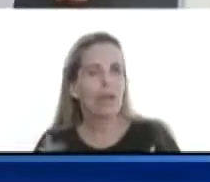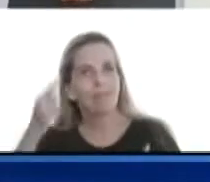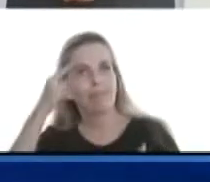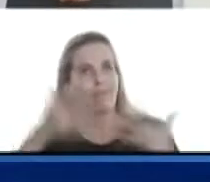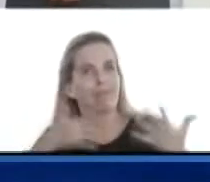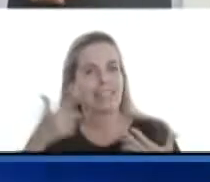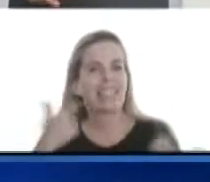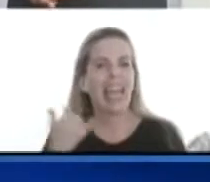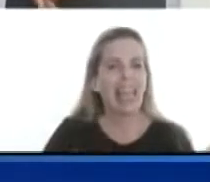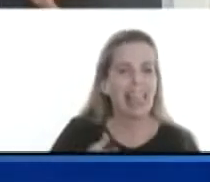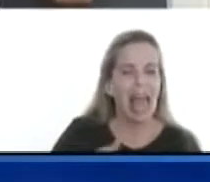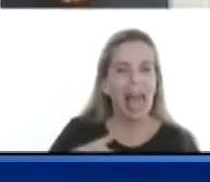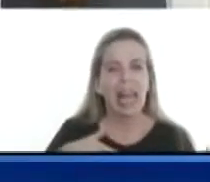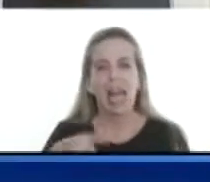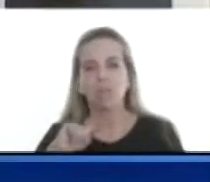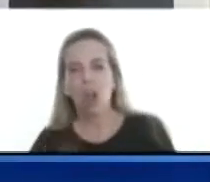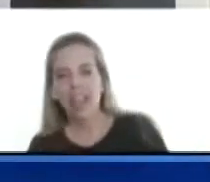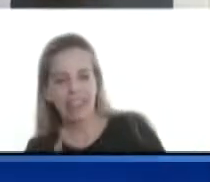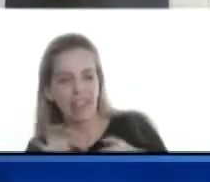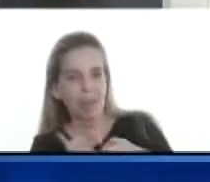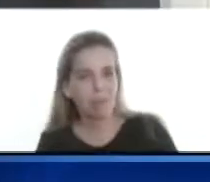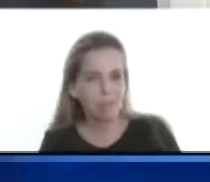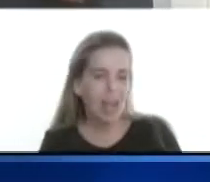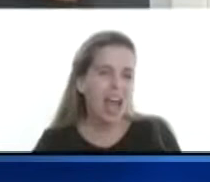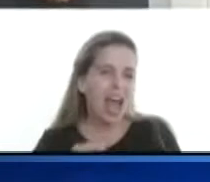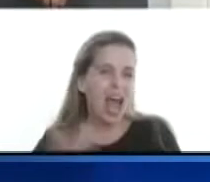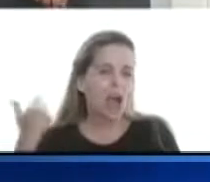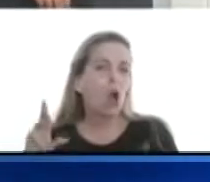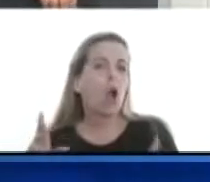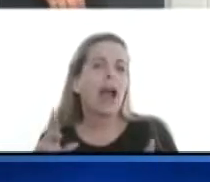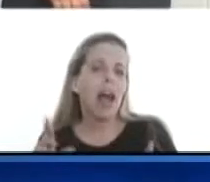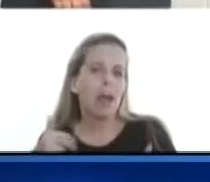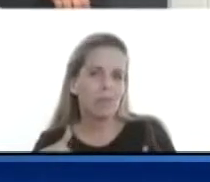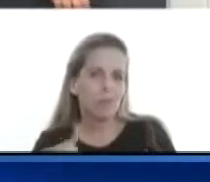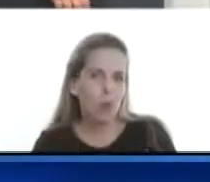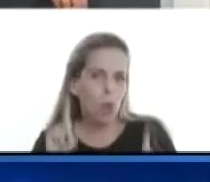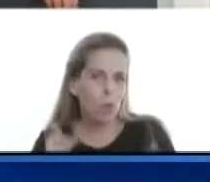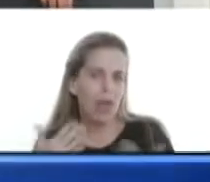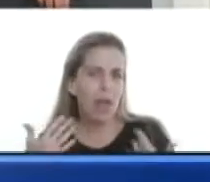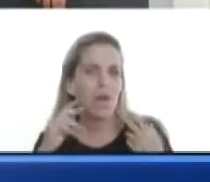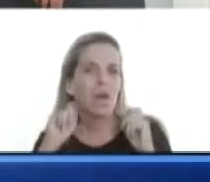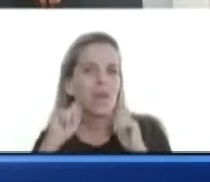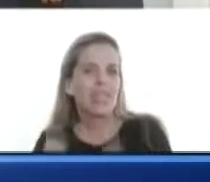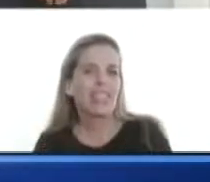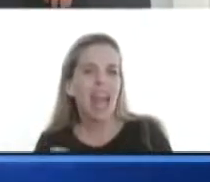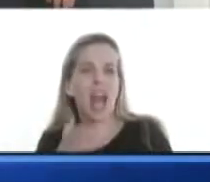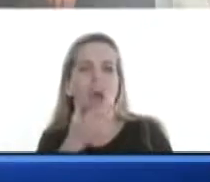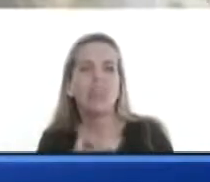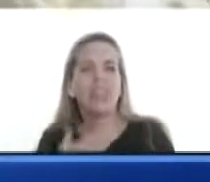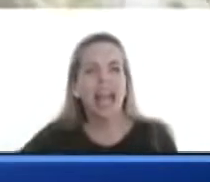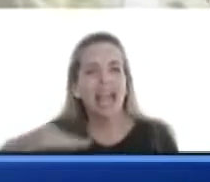con la guitarra. Y espero que pronto vuelva a estar allí visitándote y viendo lo linda que está Villa Gesell hoy en día.